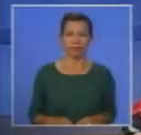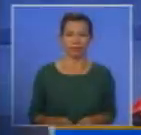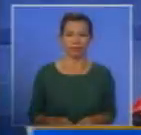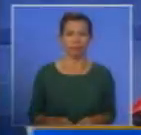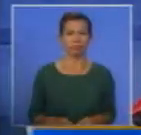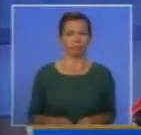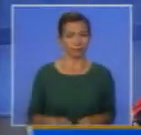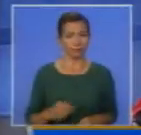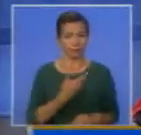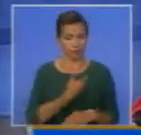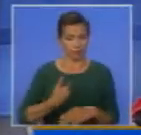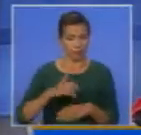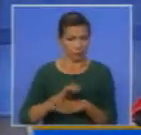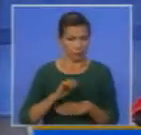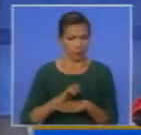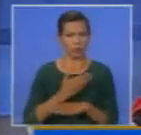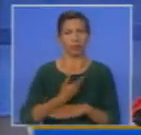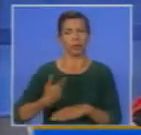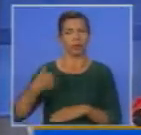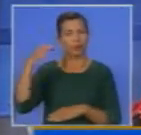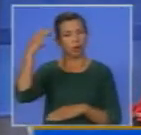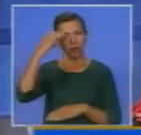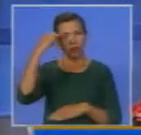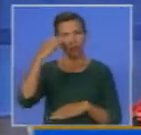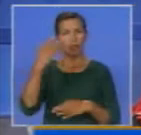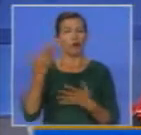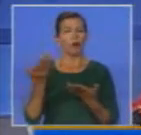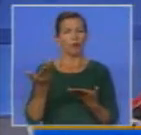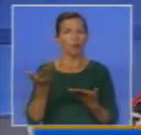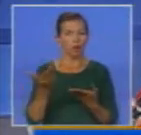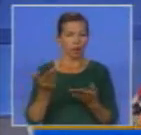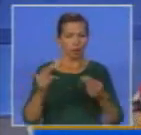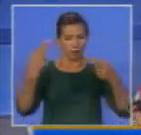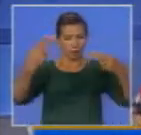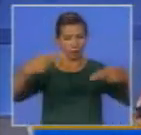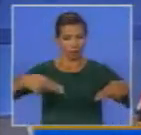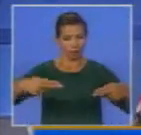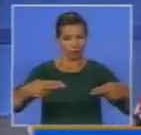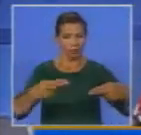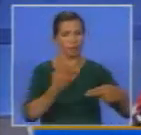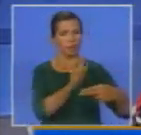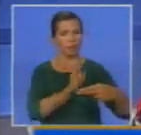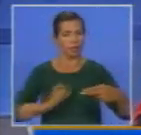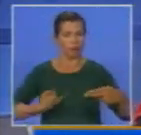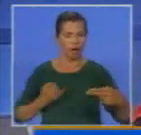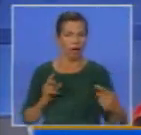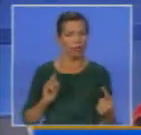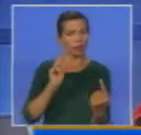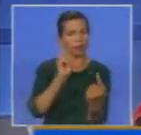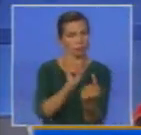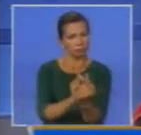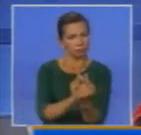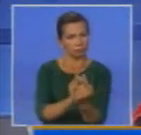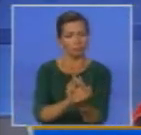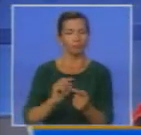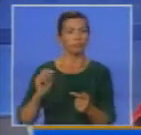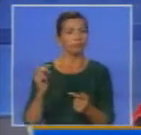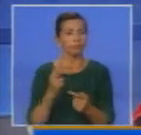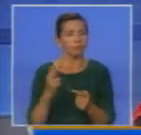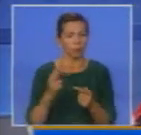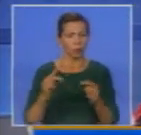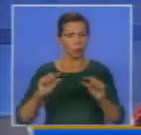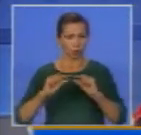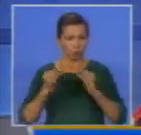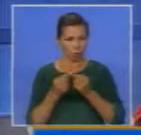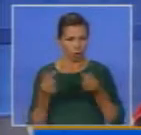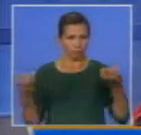Así es, los mandatarios de Colombia y Ecuador se reúnen en la ciudad fronteriza de Ipiales para la realización del segundo gabinete binacional